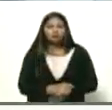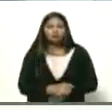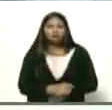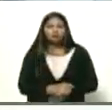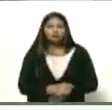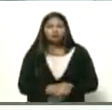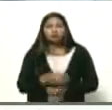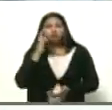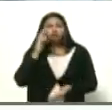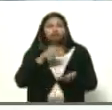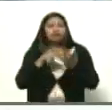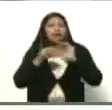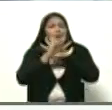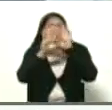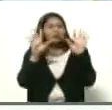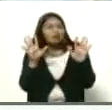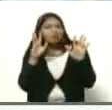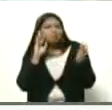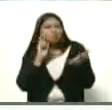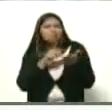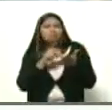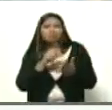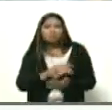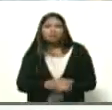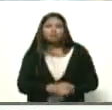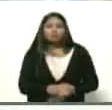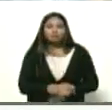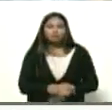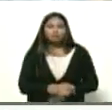estuve en la mañana del...